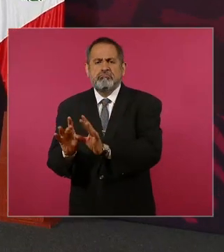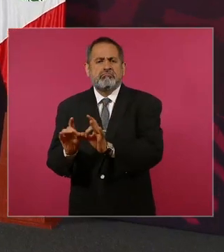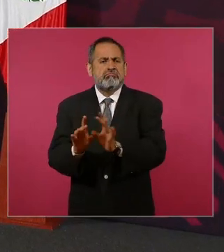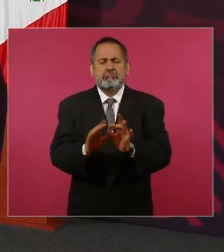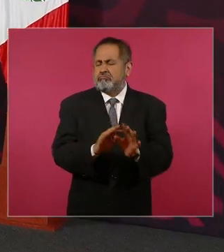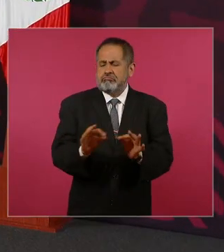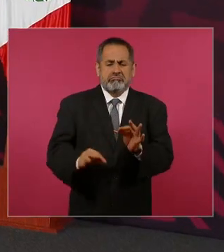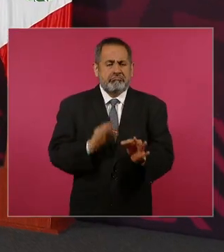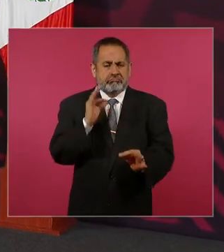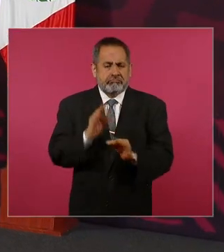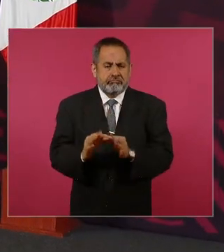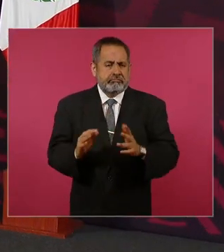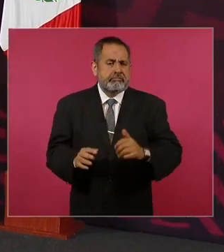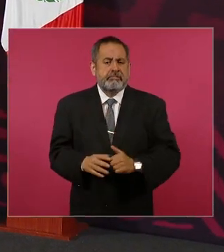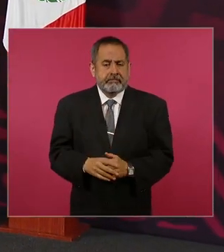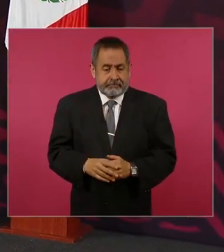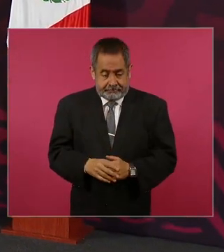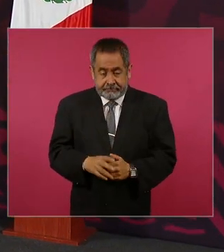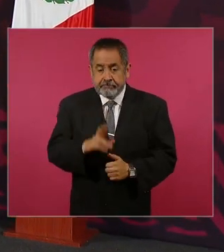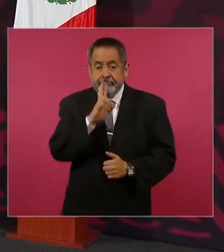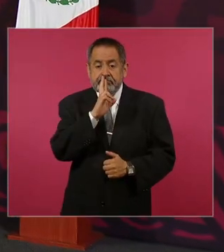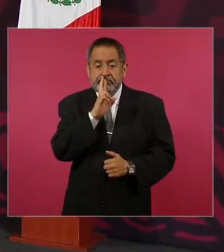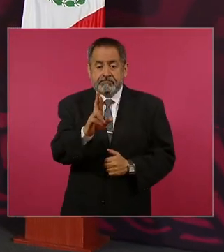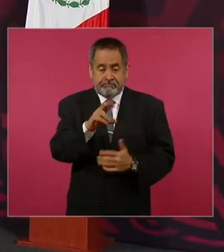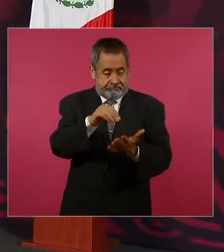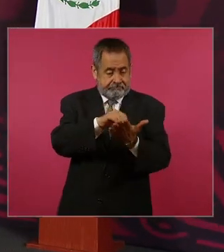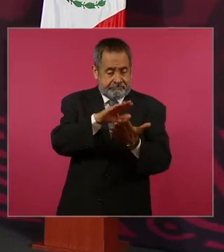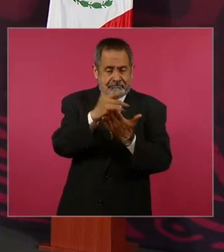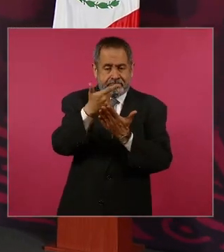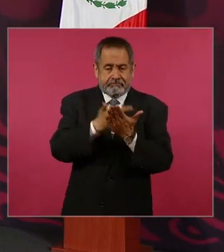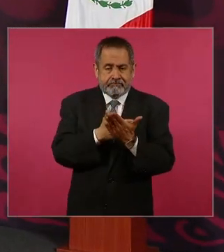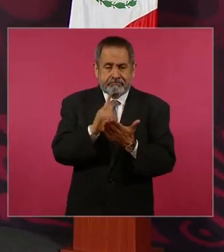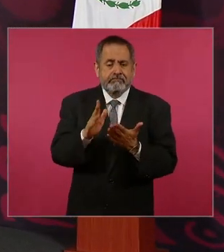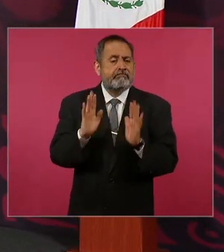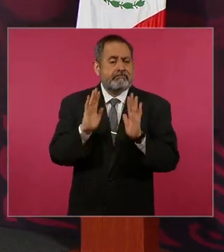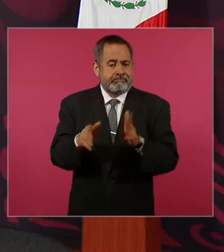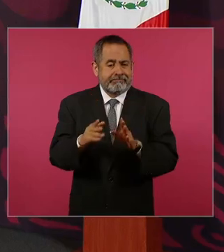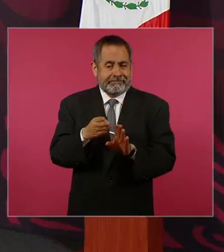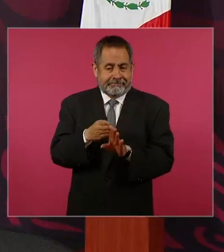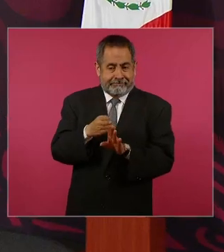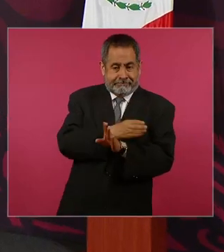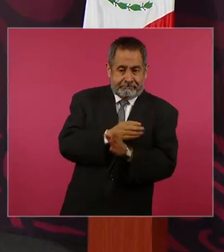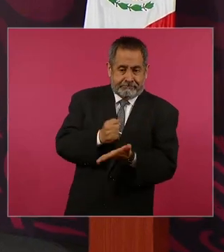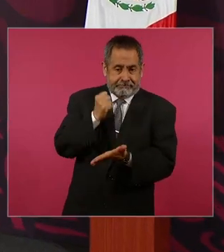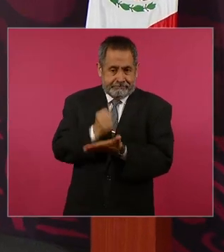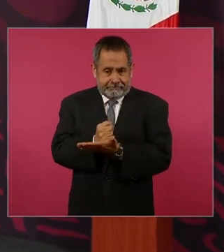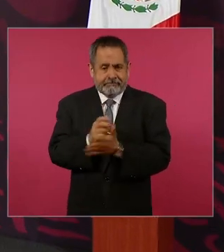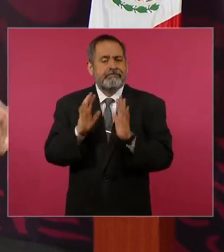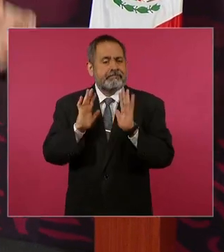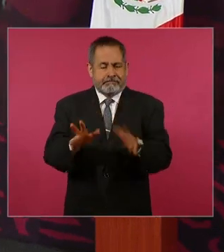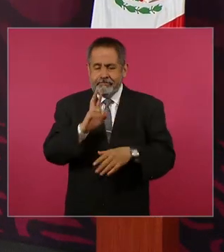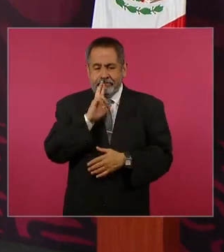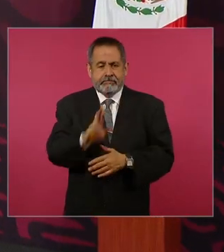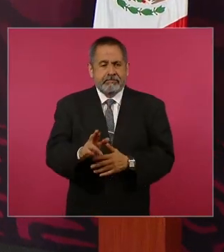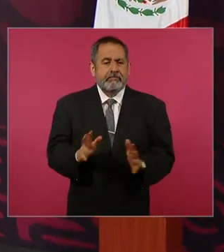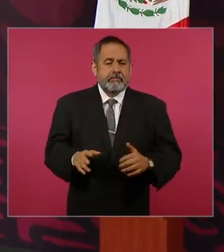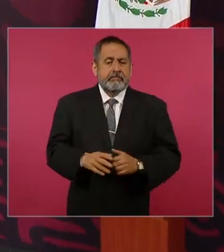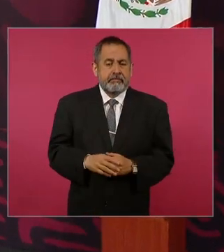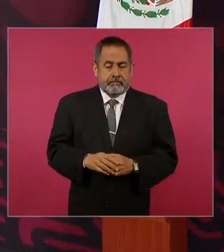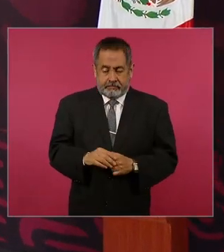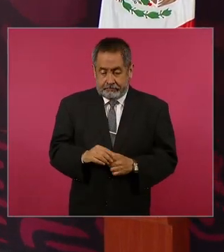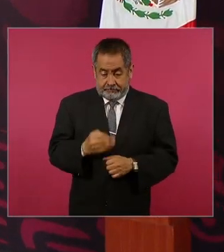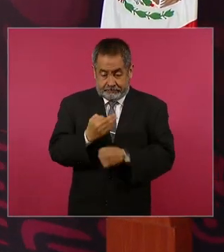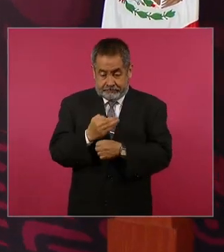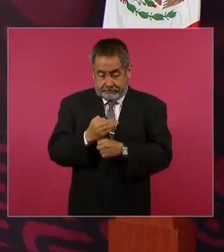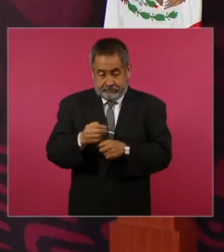prácticamente. Y ya están los resultados preliminares y ahora viene la